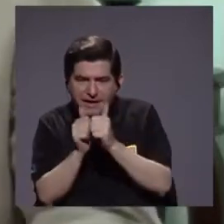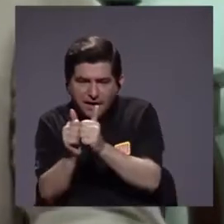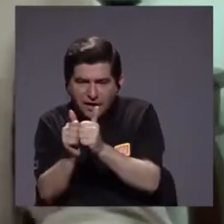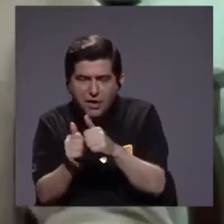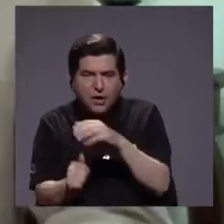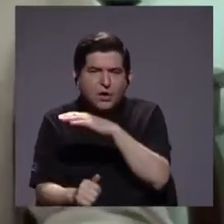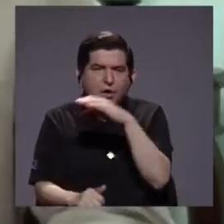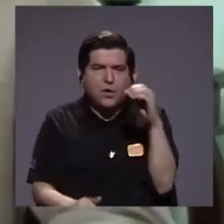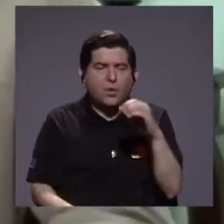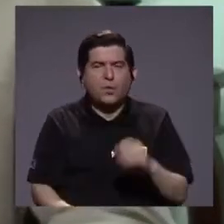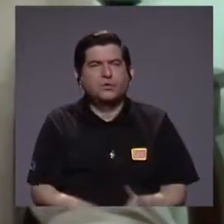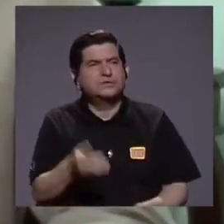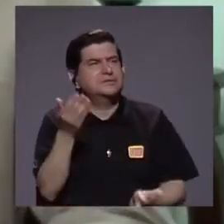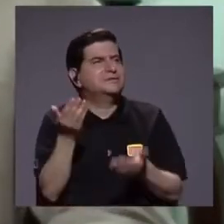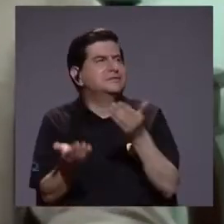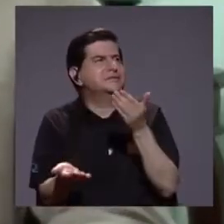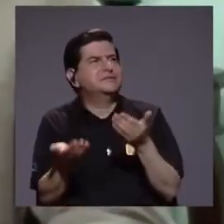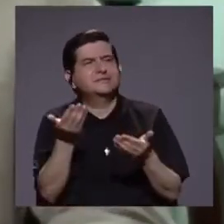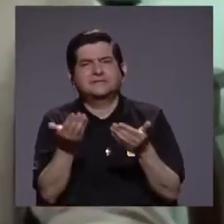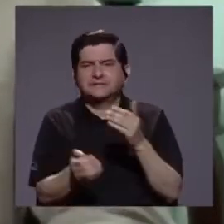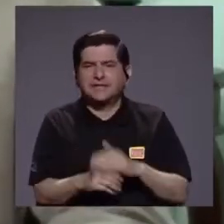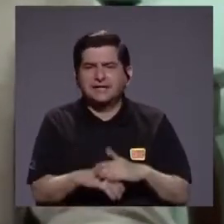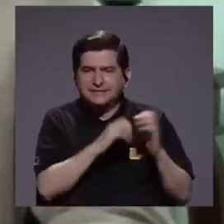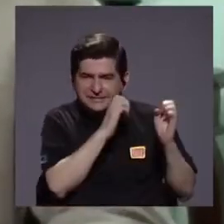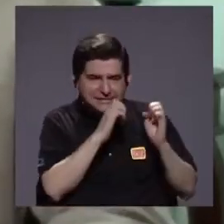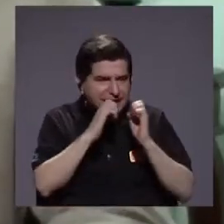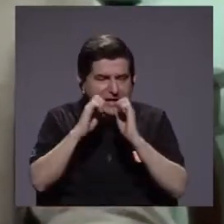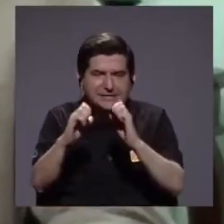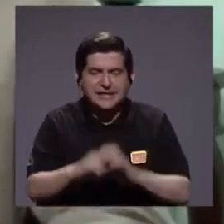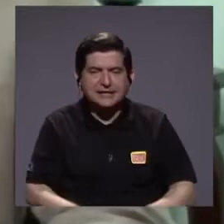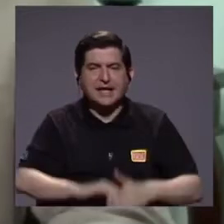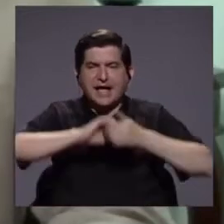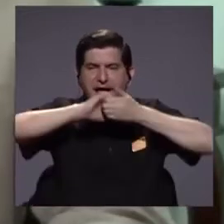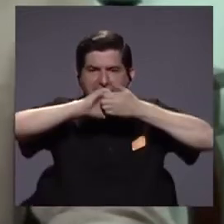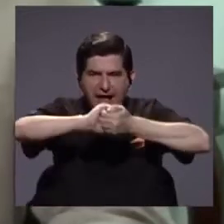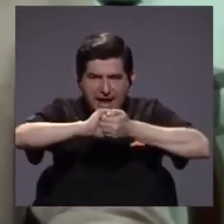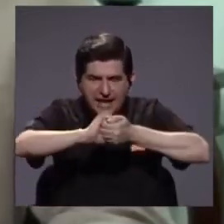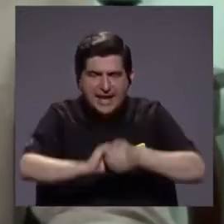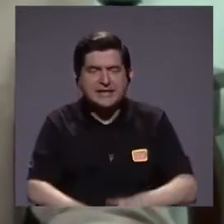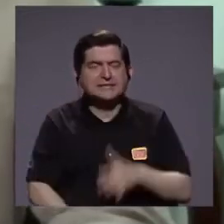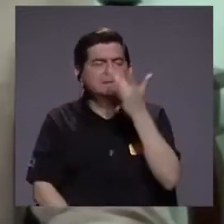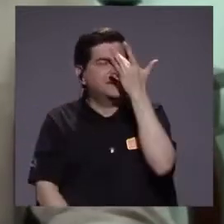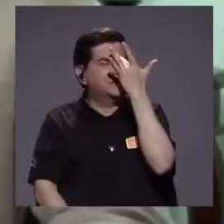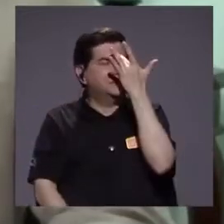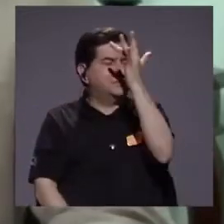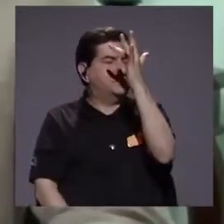acompañamiento o aquel más bien aquella estrategia o alianza inteligente